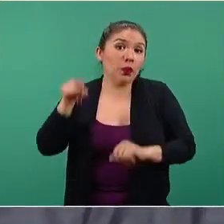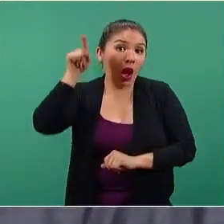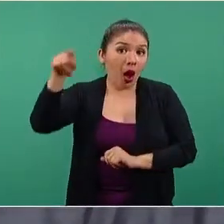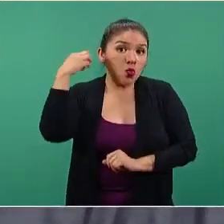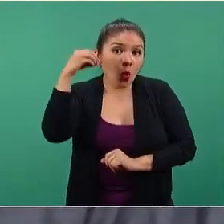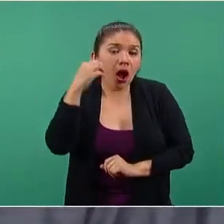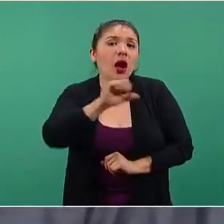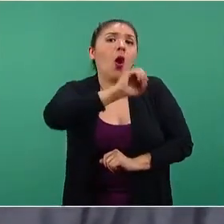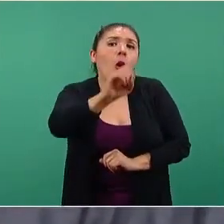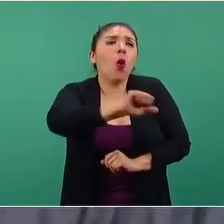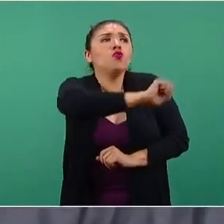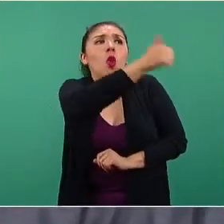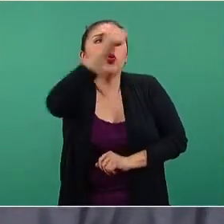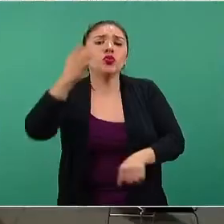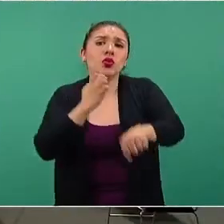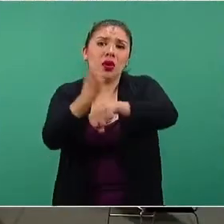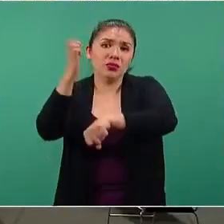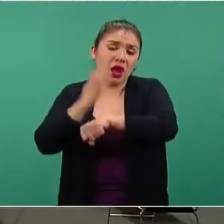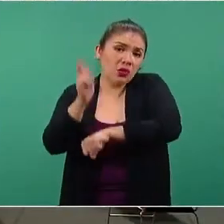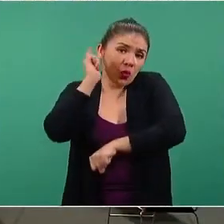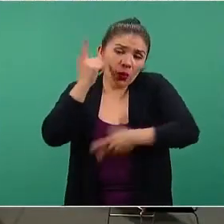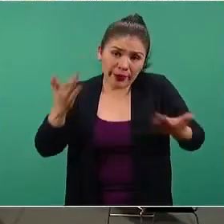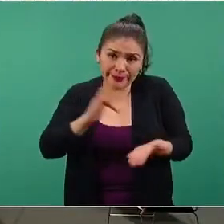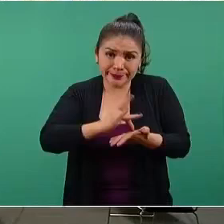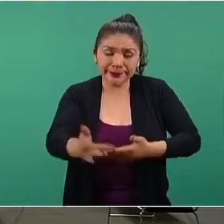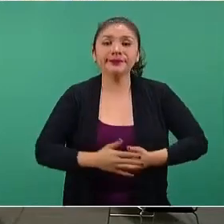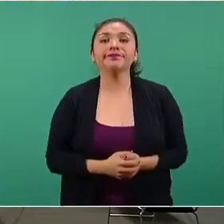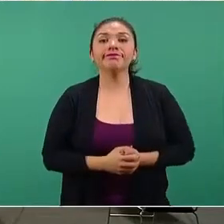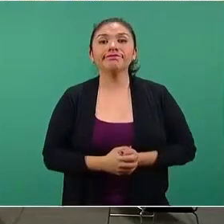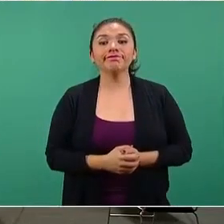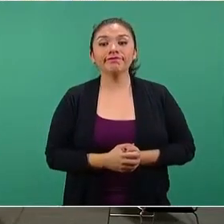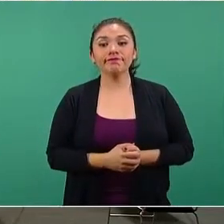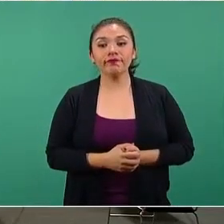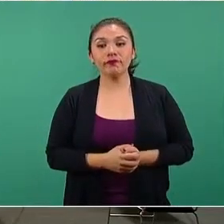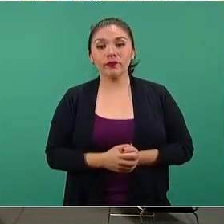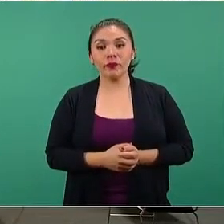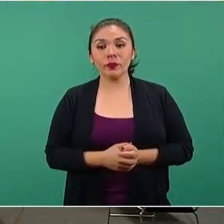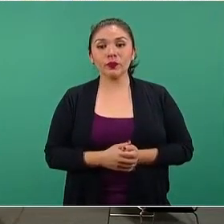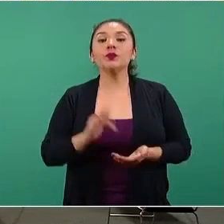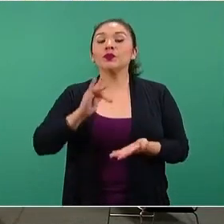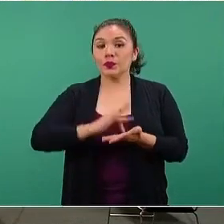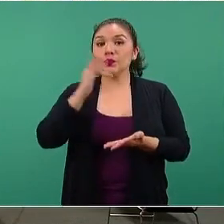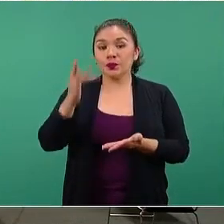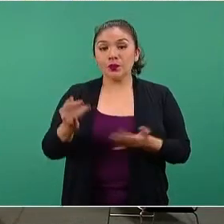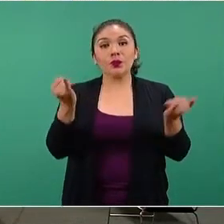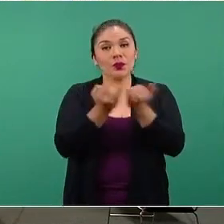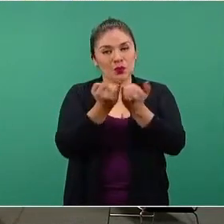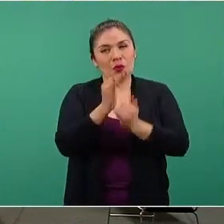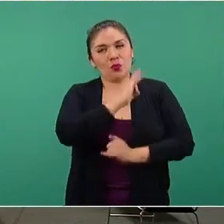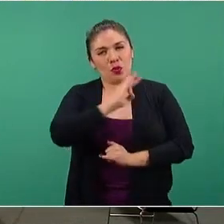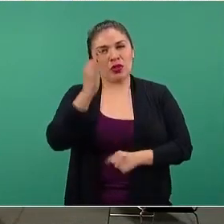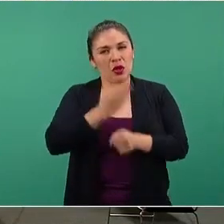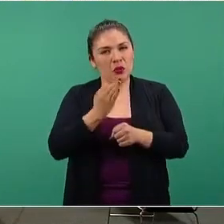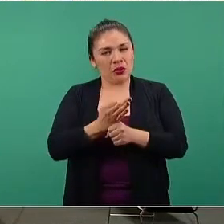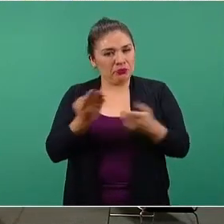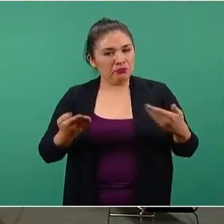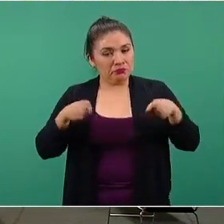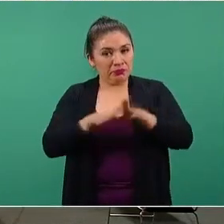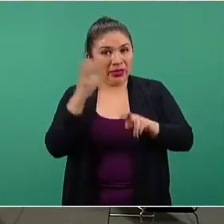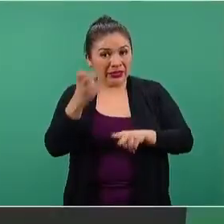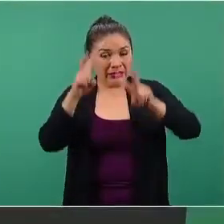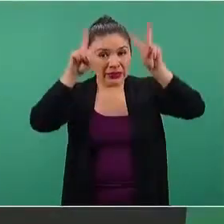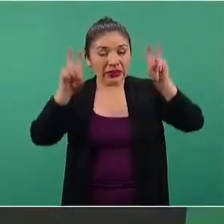Oaxaca o en cualquier otra entidad federativa. Gracias. Muchas gracias, doctor López-Gatell. Me parece que también podríamos cerrar para este